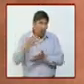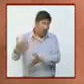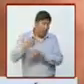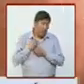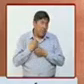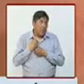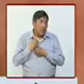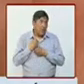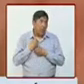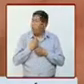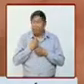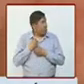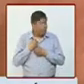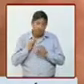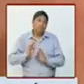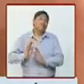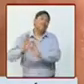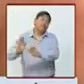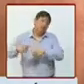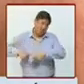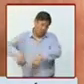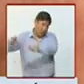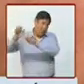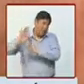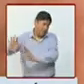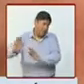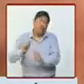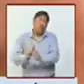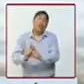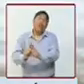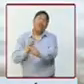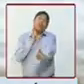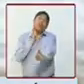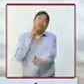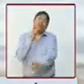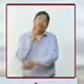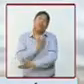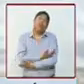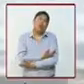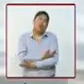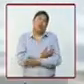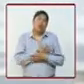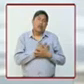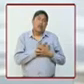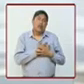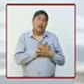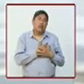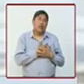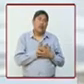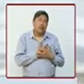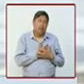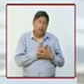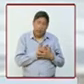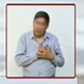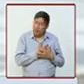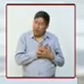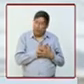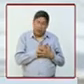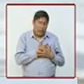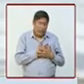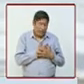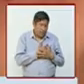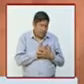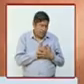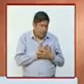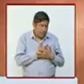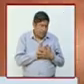decisión? Continúo firme en mi decisión. Claro que el estar de lejos de mi hija me produce cierto vacío en mi corazón. Tengo interés de